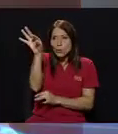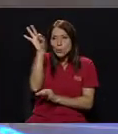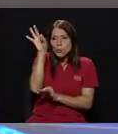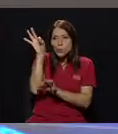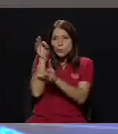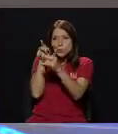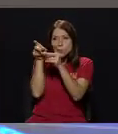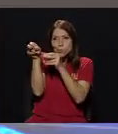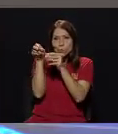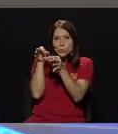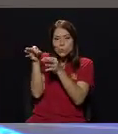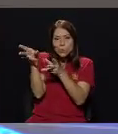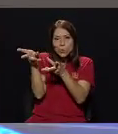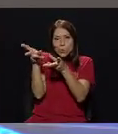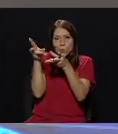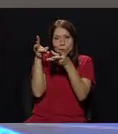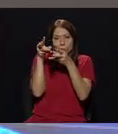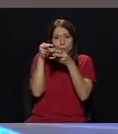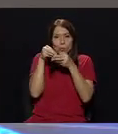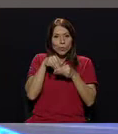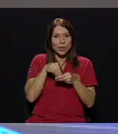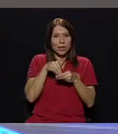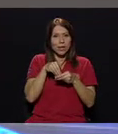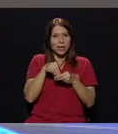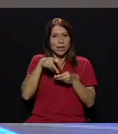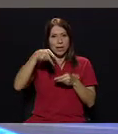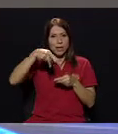propiedades antibacterianas, antivirales, etc.,